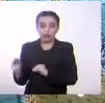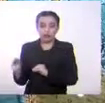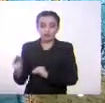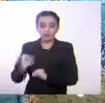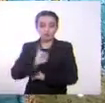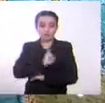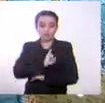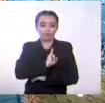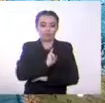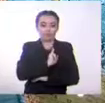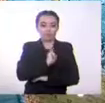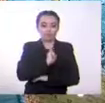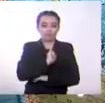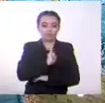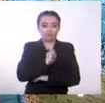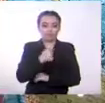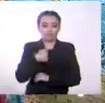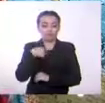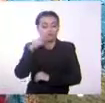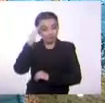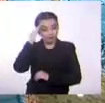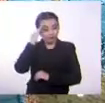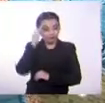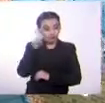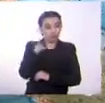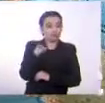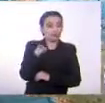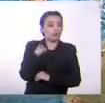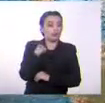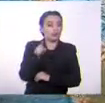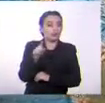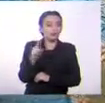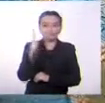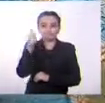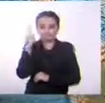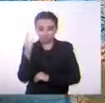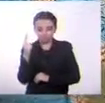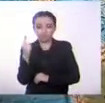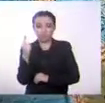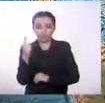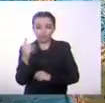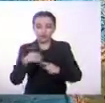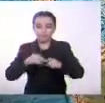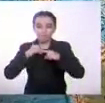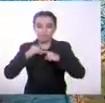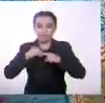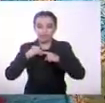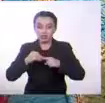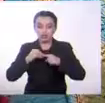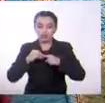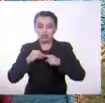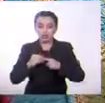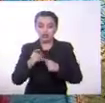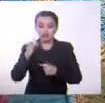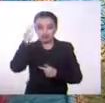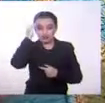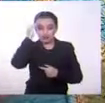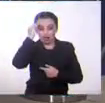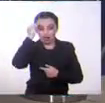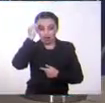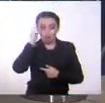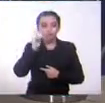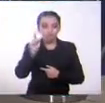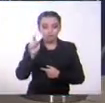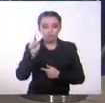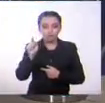identidades. Entonces, yo sé que tú eres un excelente sociólogo y por eso creo que tú eres la persona idónea